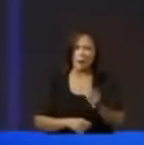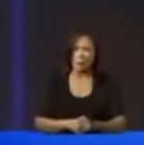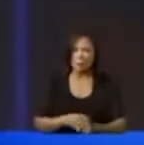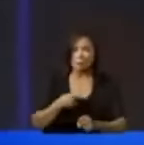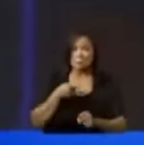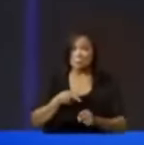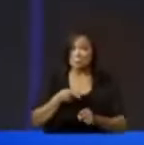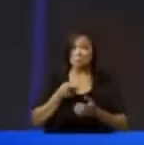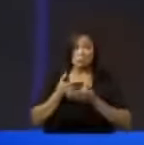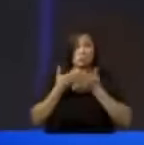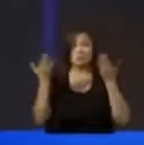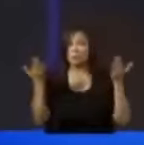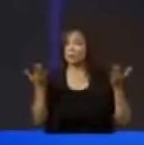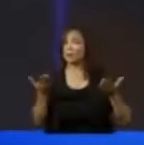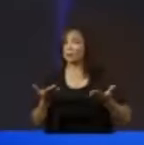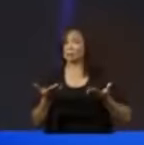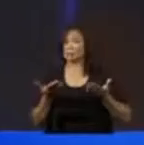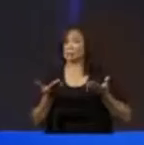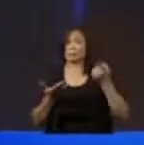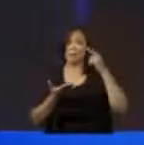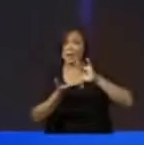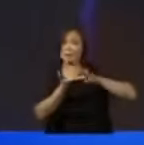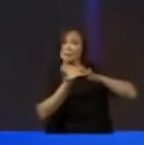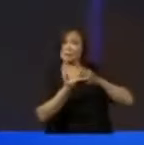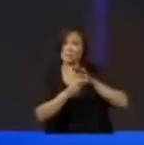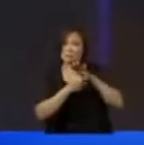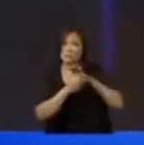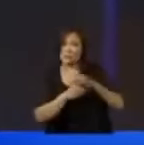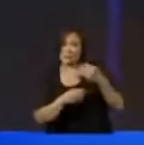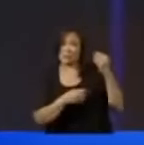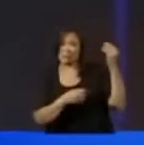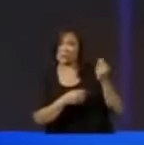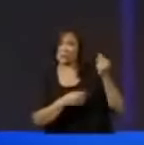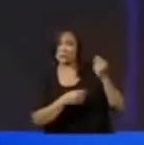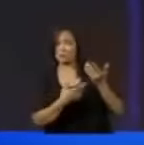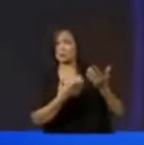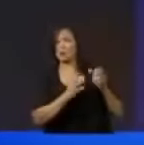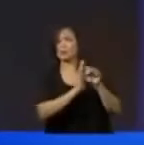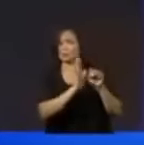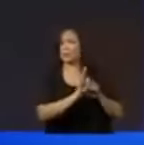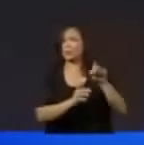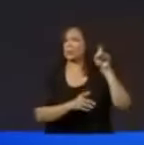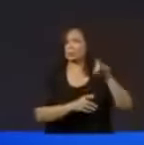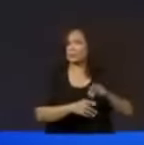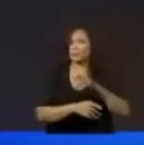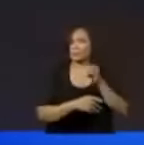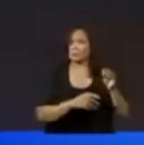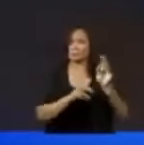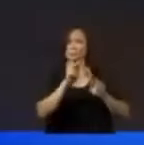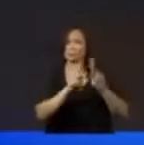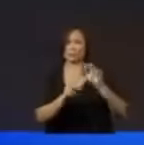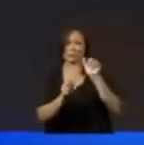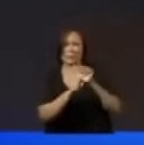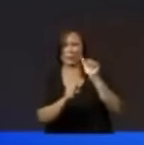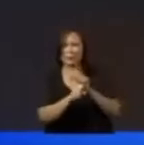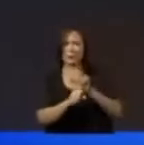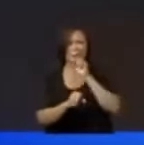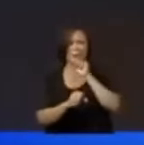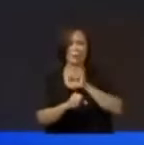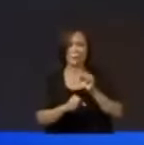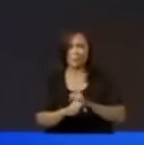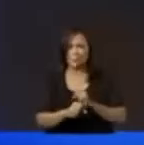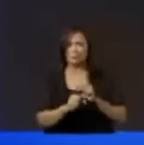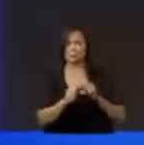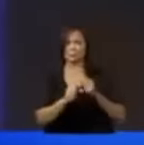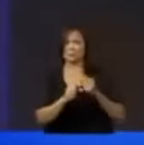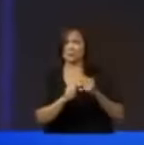de su vida y no tienen siquiera para los medicamentos. El Estado, el gobierno, a esa gente de trabajo que ha sido parte